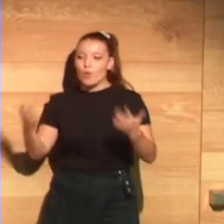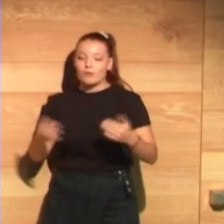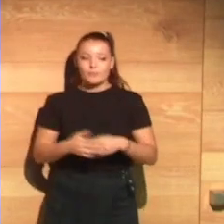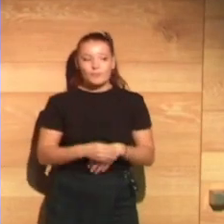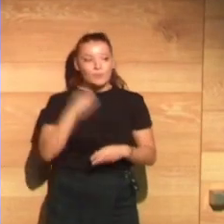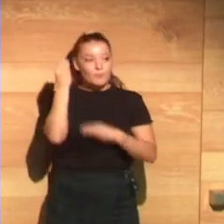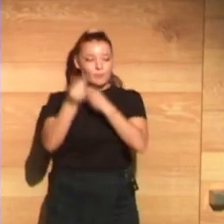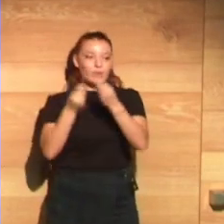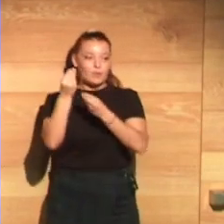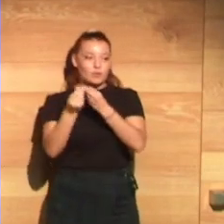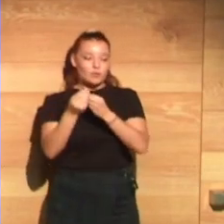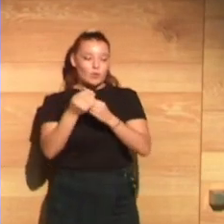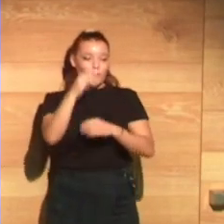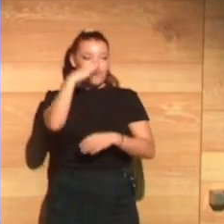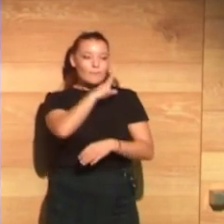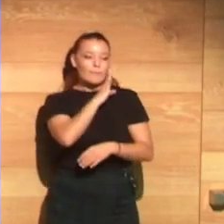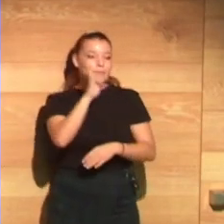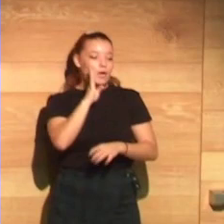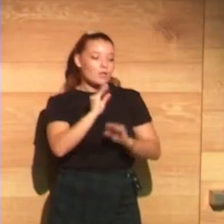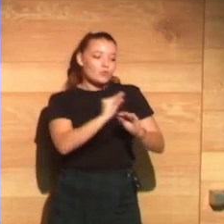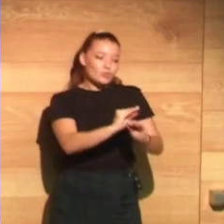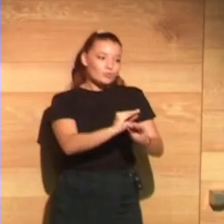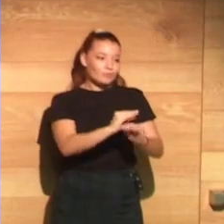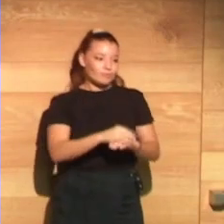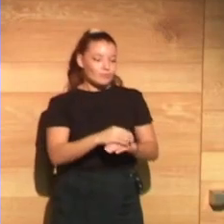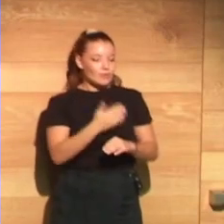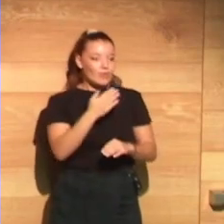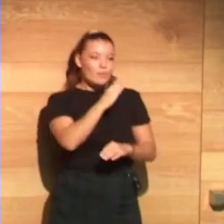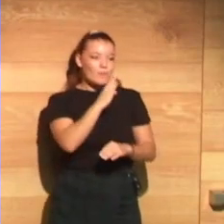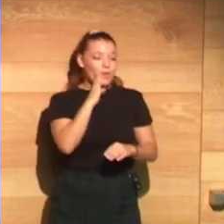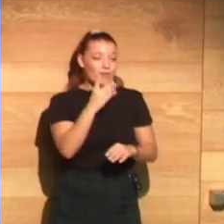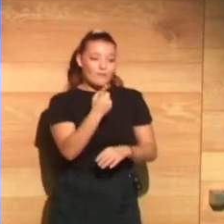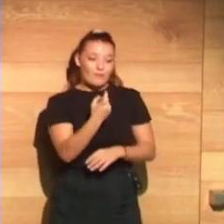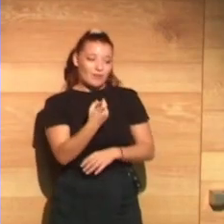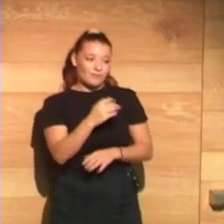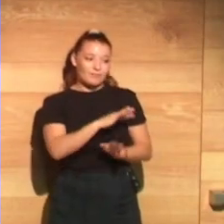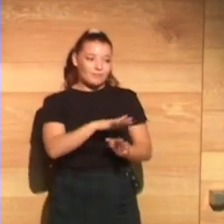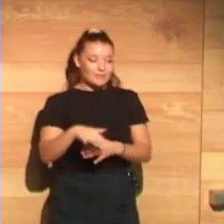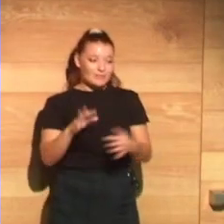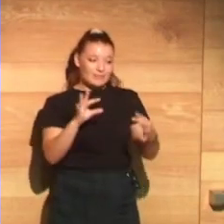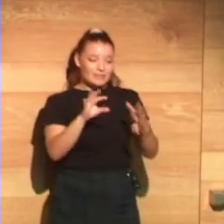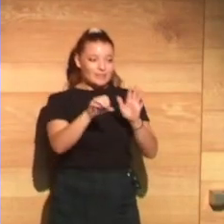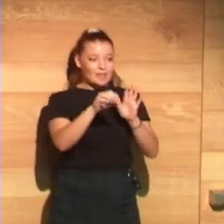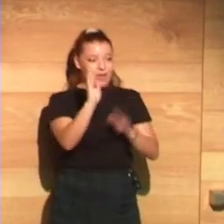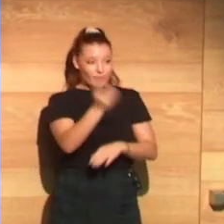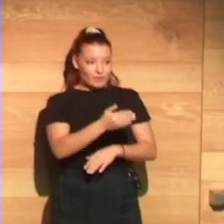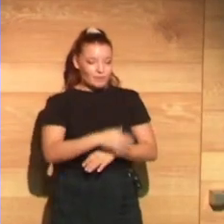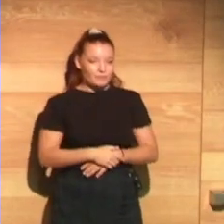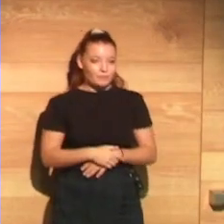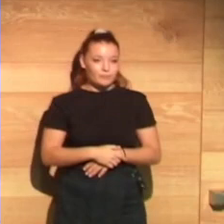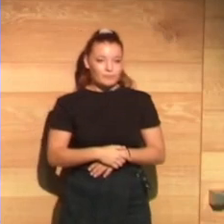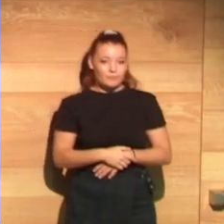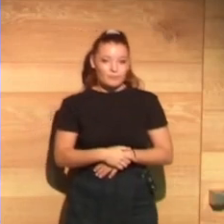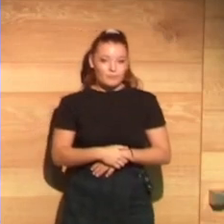a Marilyn? La de su madre, ¿no? Yo creo. Esa presencia de la